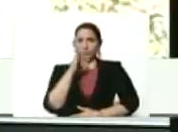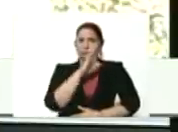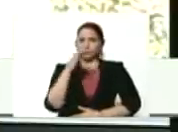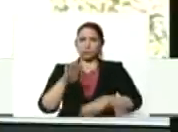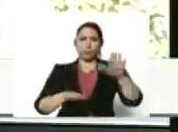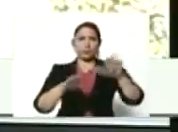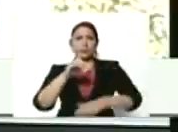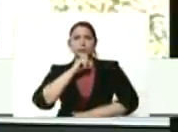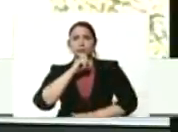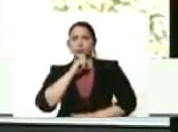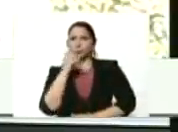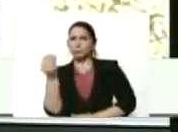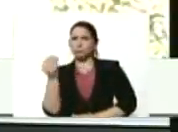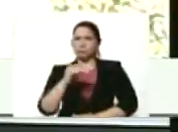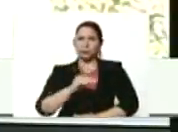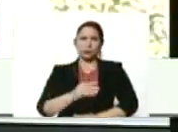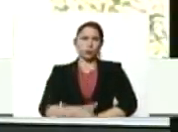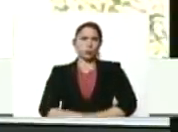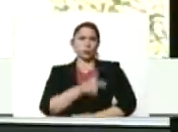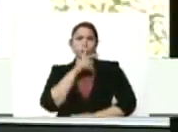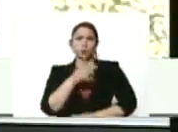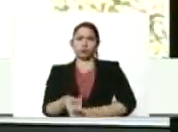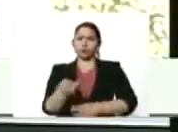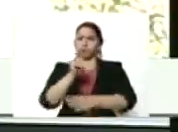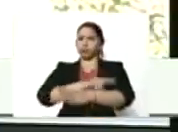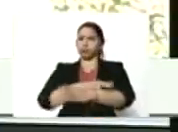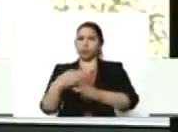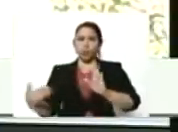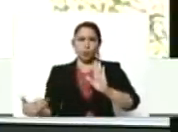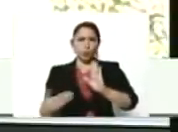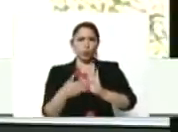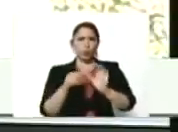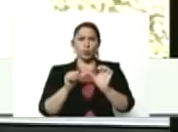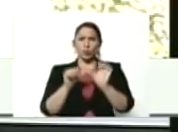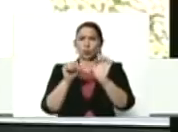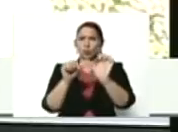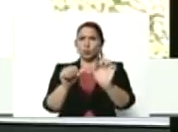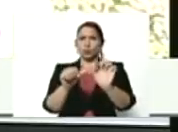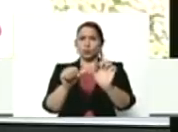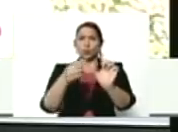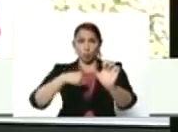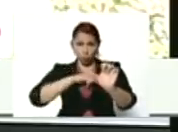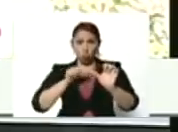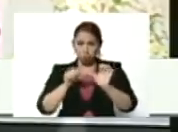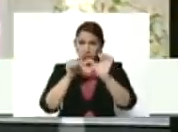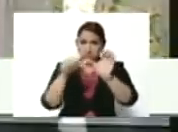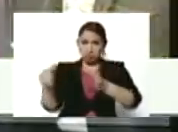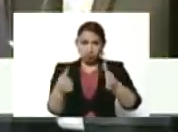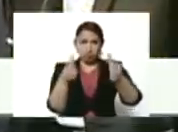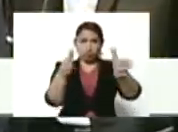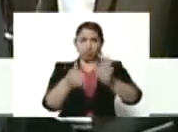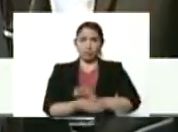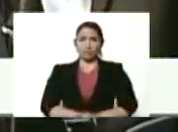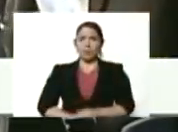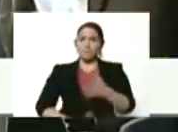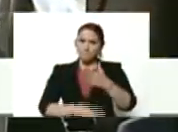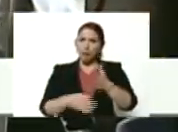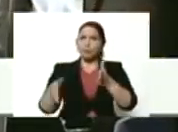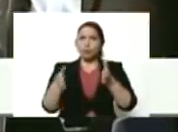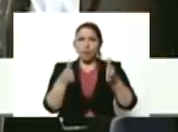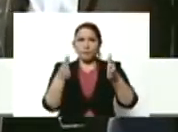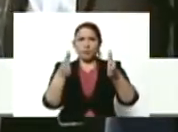dificultades más tremendas y terribles, continuamos el camino. Nosotros vamos por el